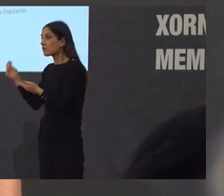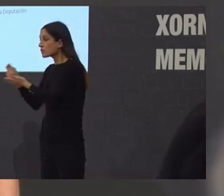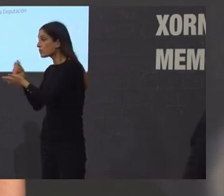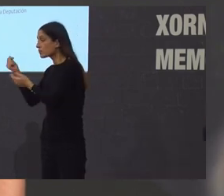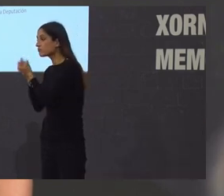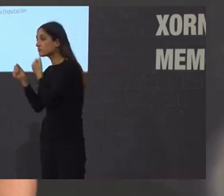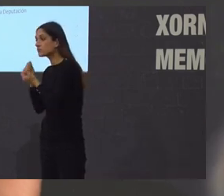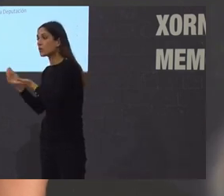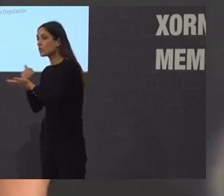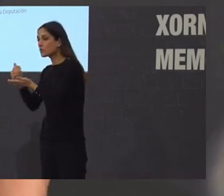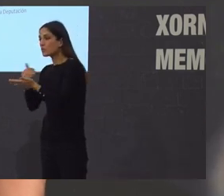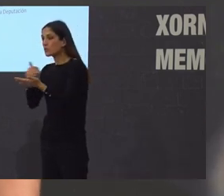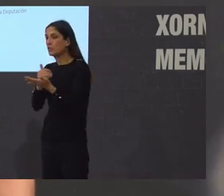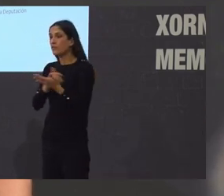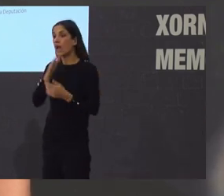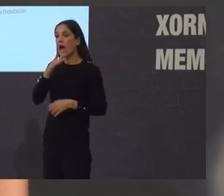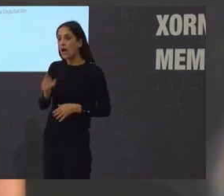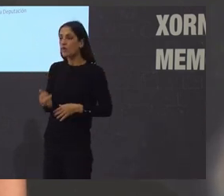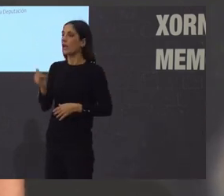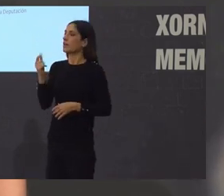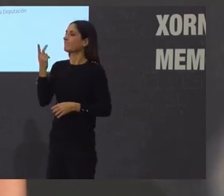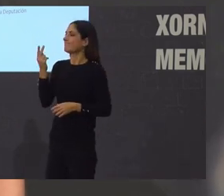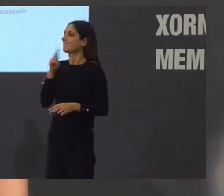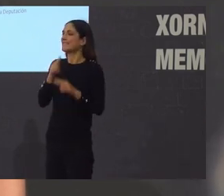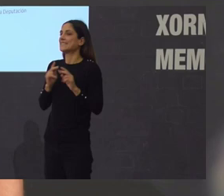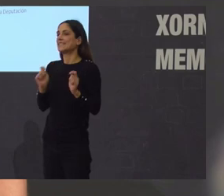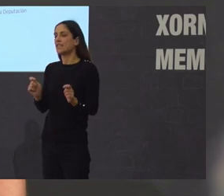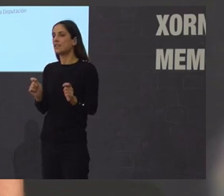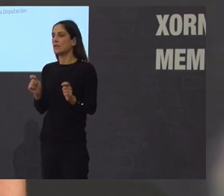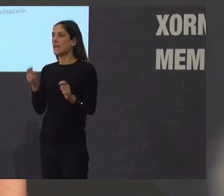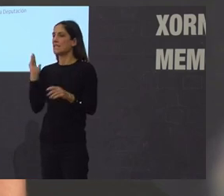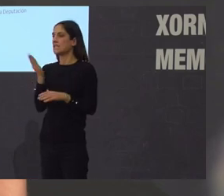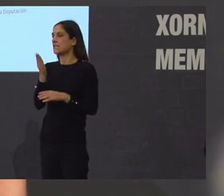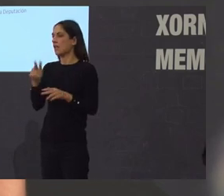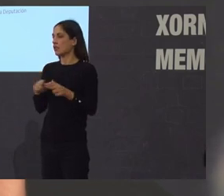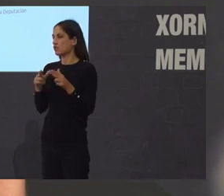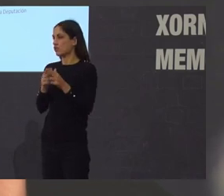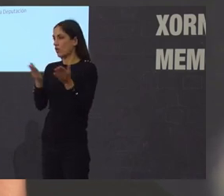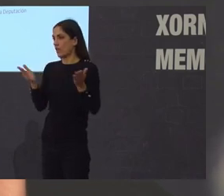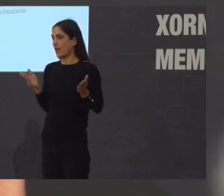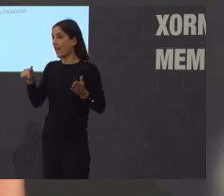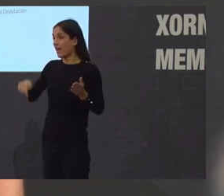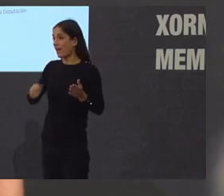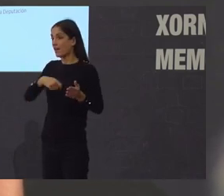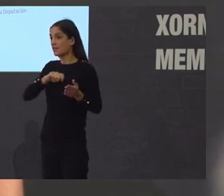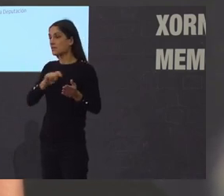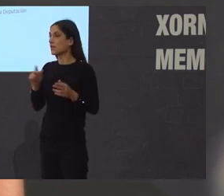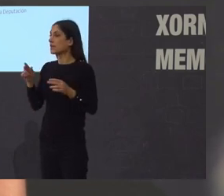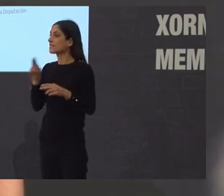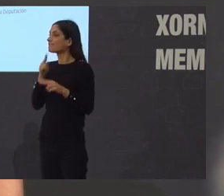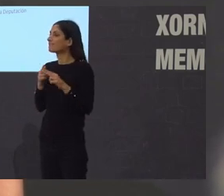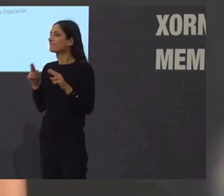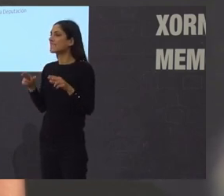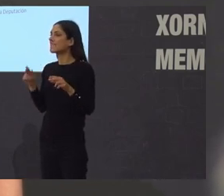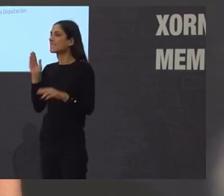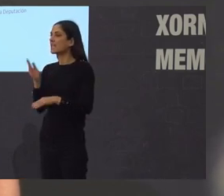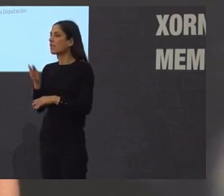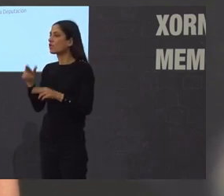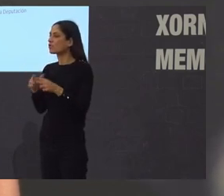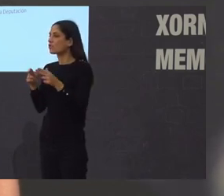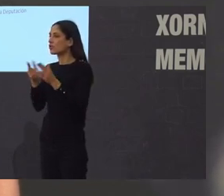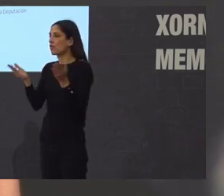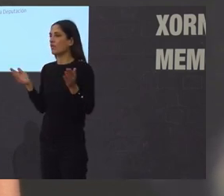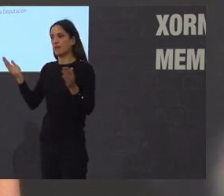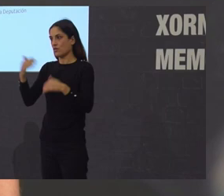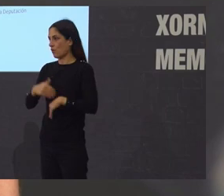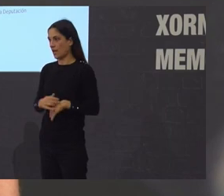cosa que se llama sanción social. Es decir, en España no hay sanción social. Cuando salía alguna historia